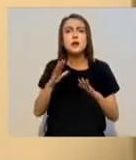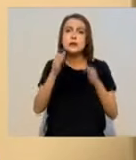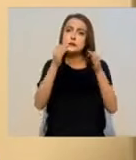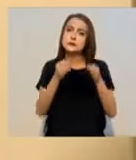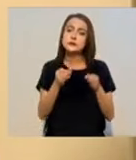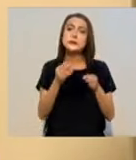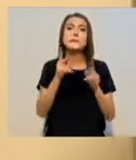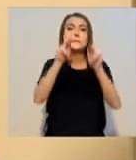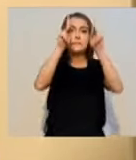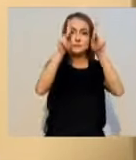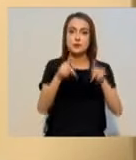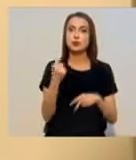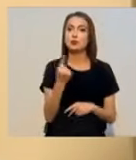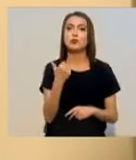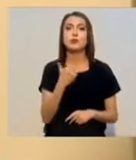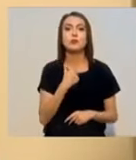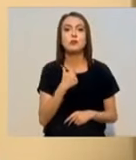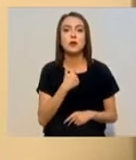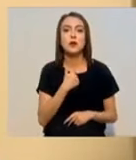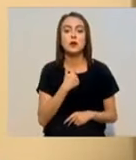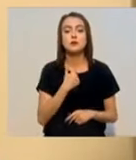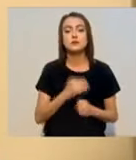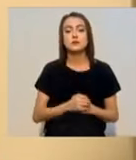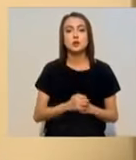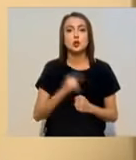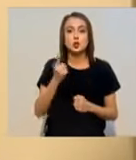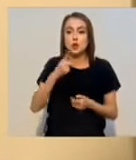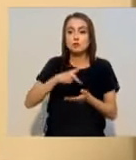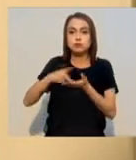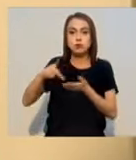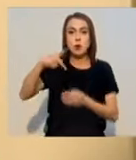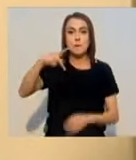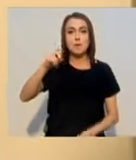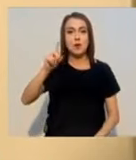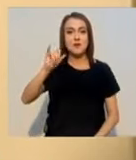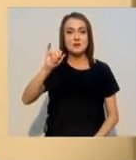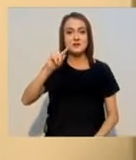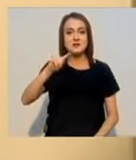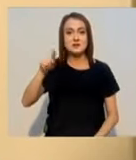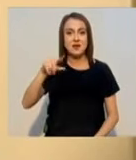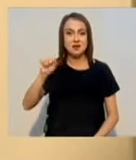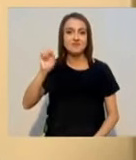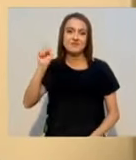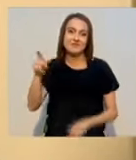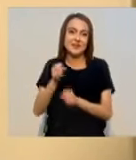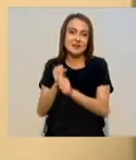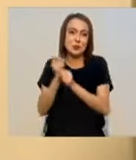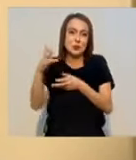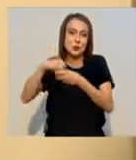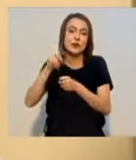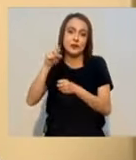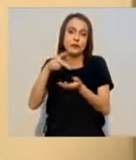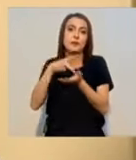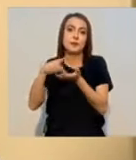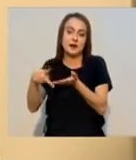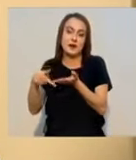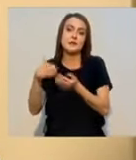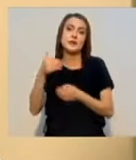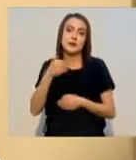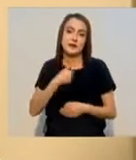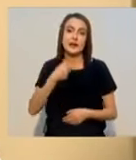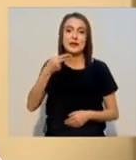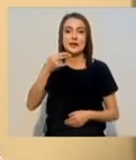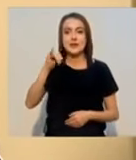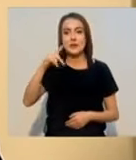decidió es las personas solo tendrían que cubrir la póliza de seguro que deben tener estas personas que tienen una hipoteca